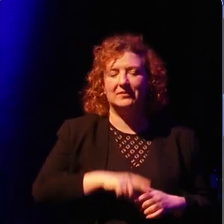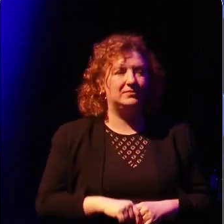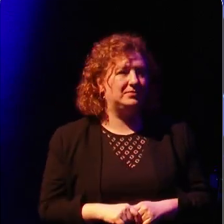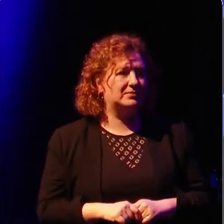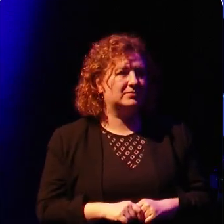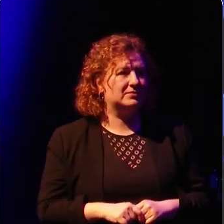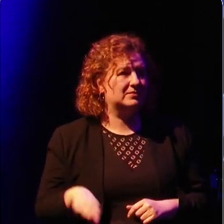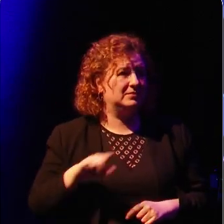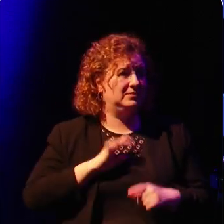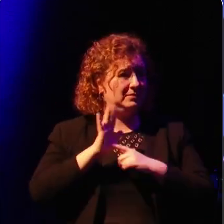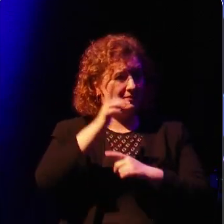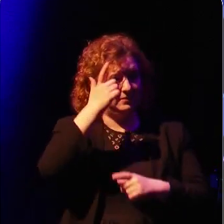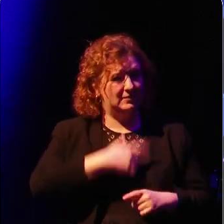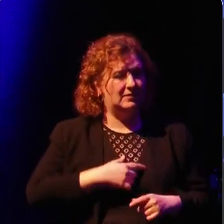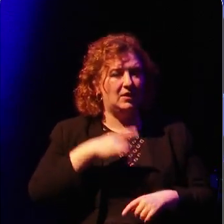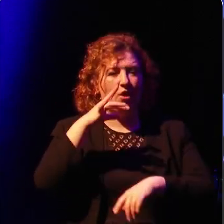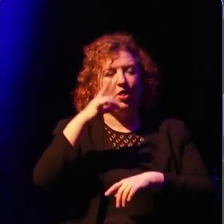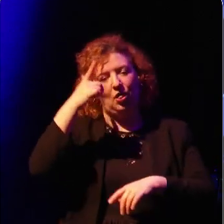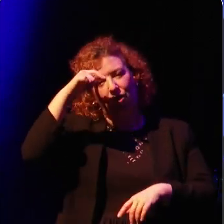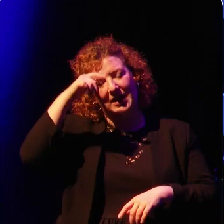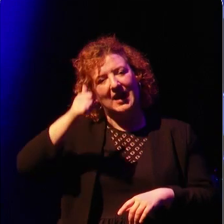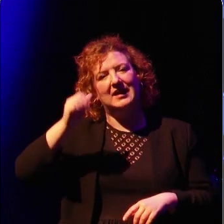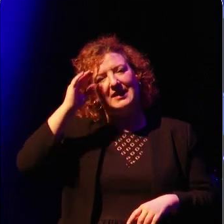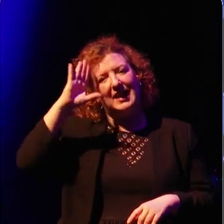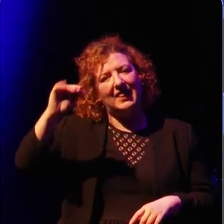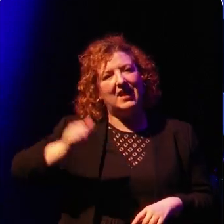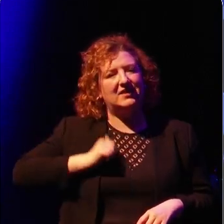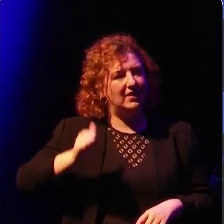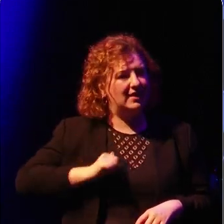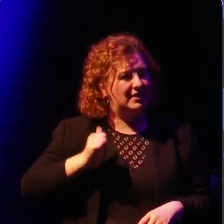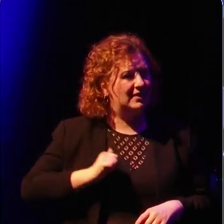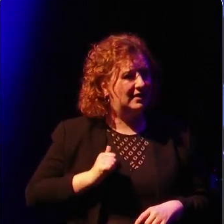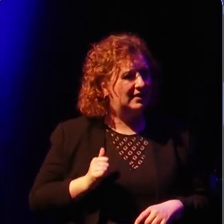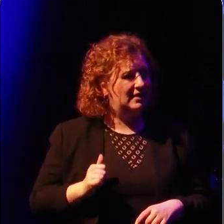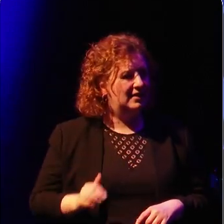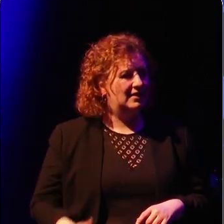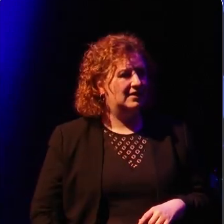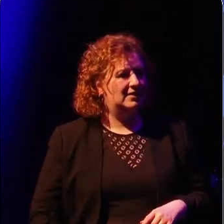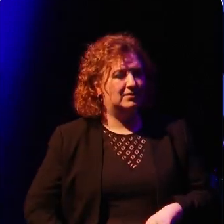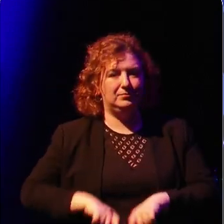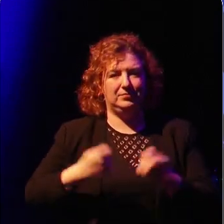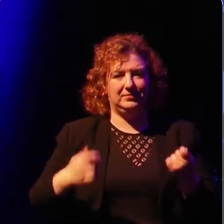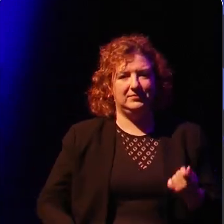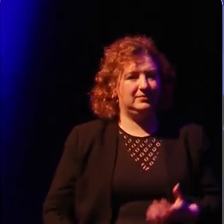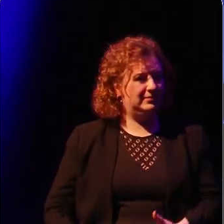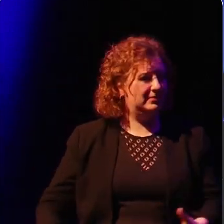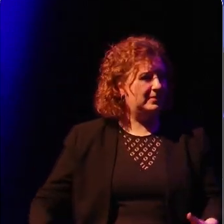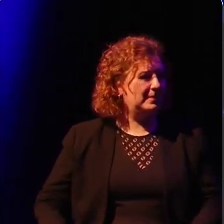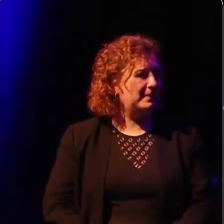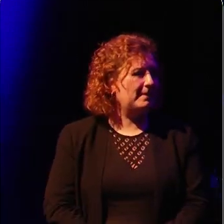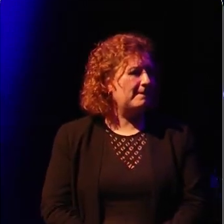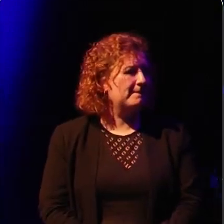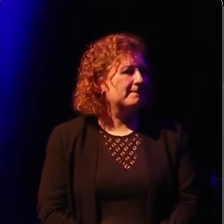Como bien me han presentado, soy doctor en inteligencia artificial, voy con una pata pinchada, disculpadme que me siente.